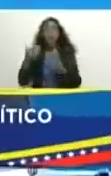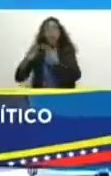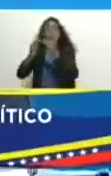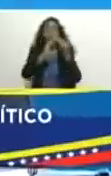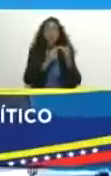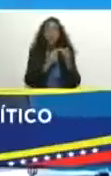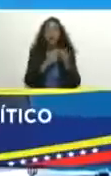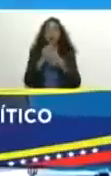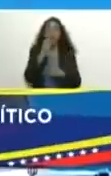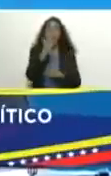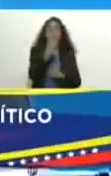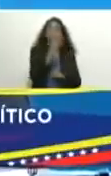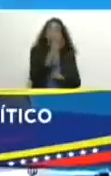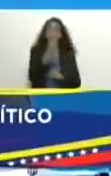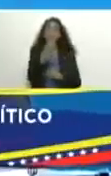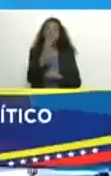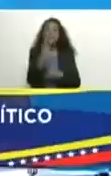Venezuela, de estas